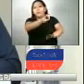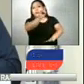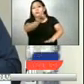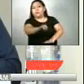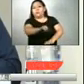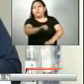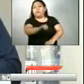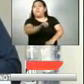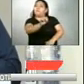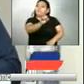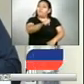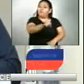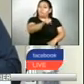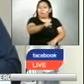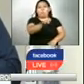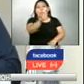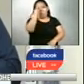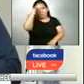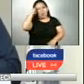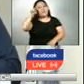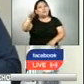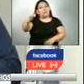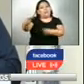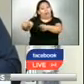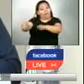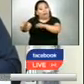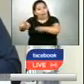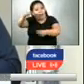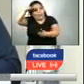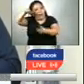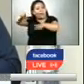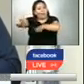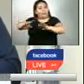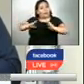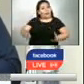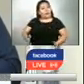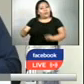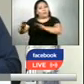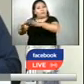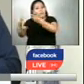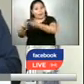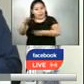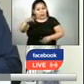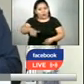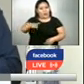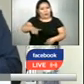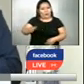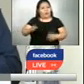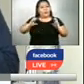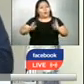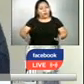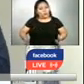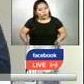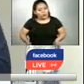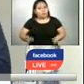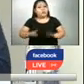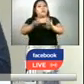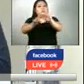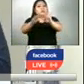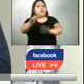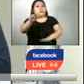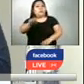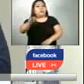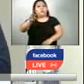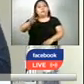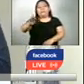22.9% afirma que existe una negociación con las pandillas de parte de la administración Bukele, mientras que el